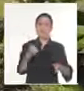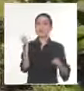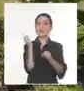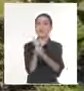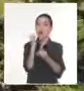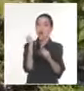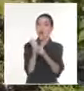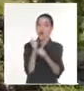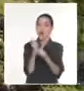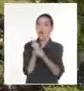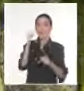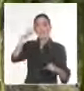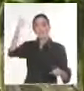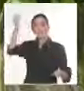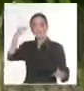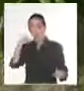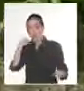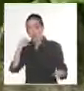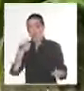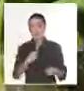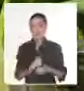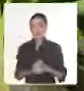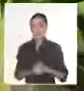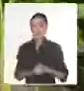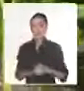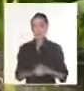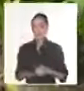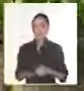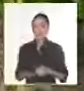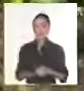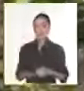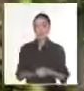seguridad alimentaria y elevar la calidad de vida rural.